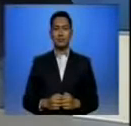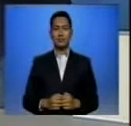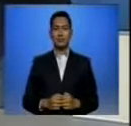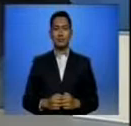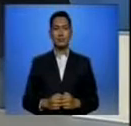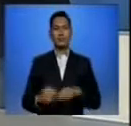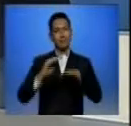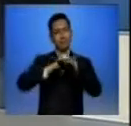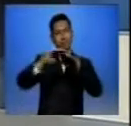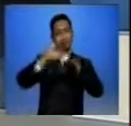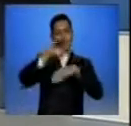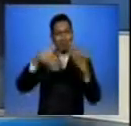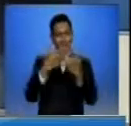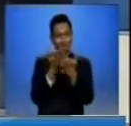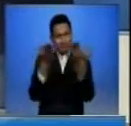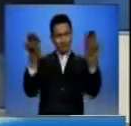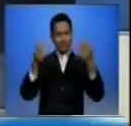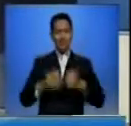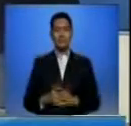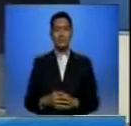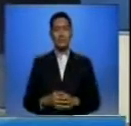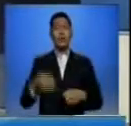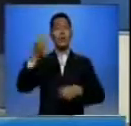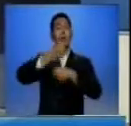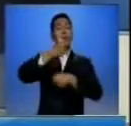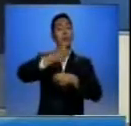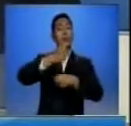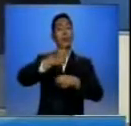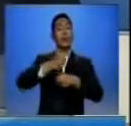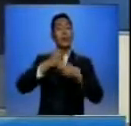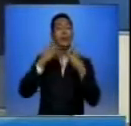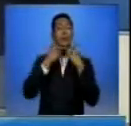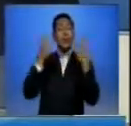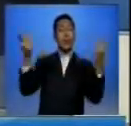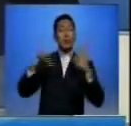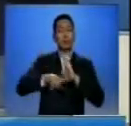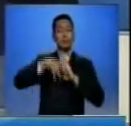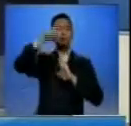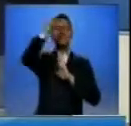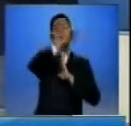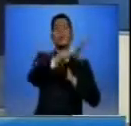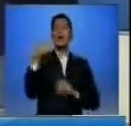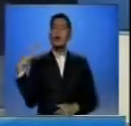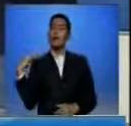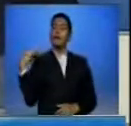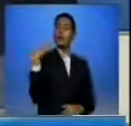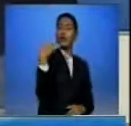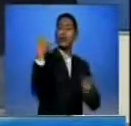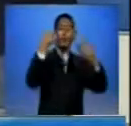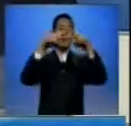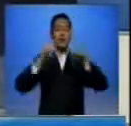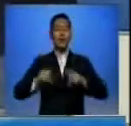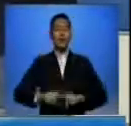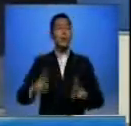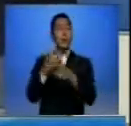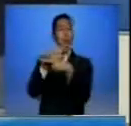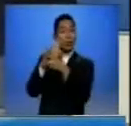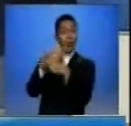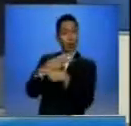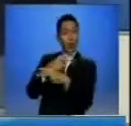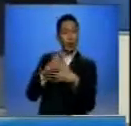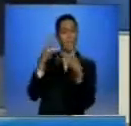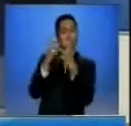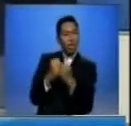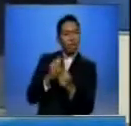la invitación está hecha no se lo pierda y trabajadores del sector público donaron voluntariamente una variedad de productos no perecibles al